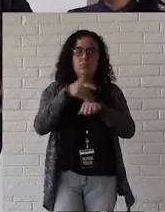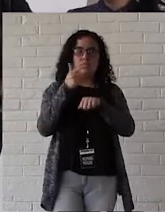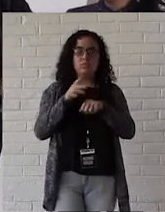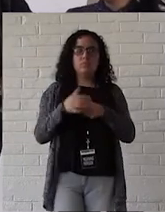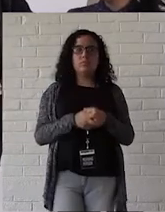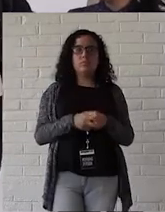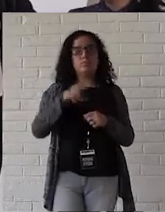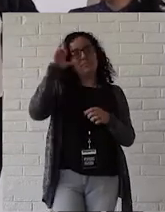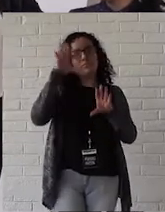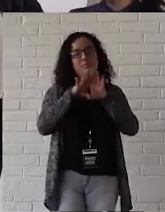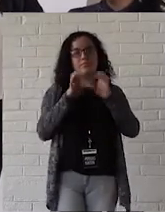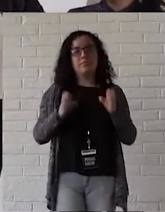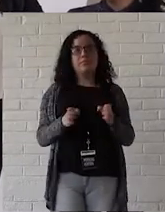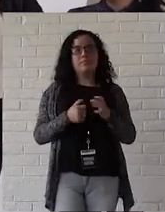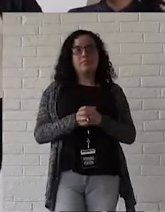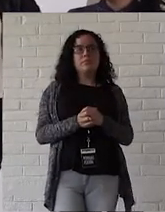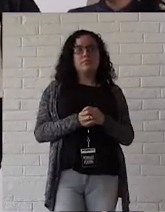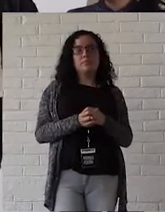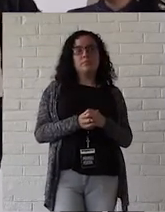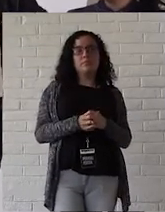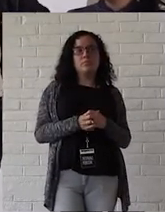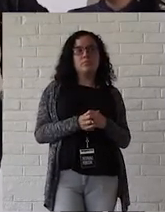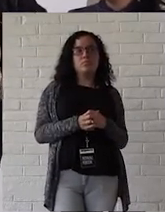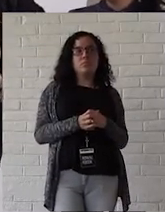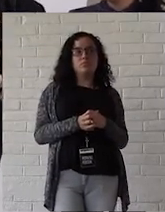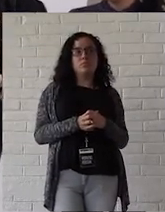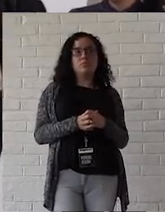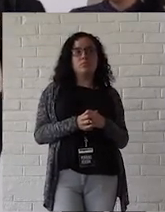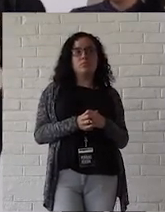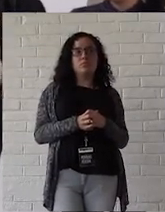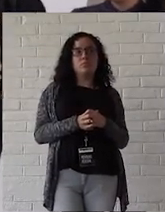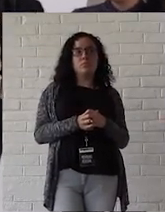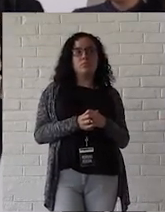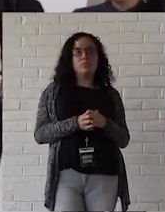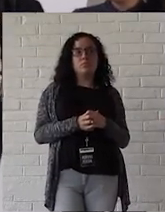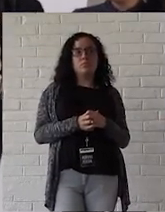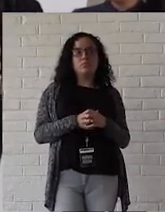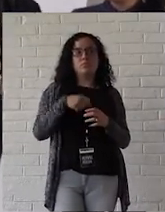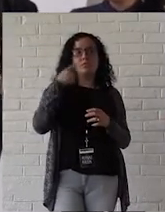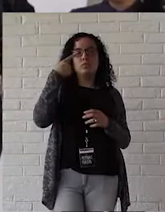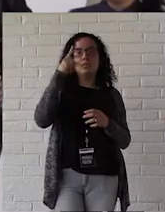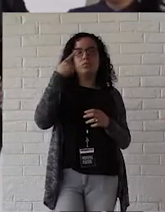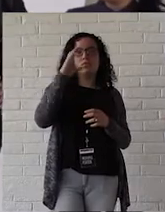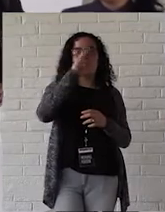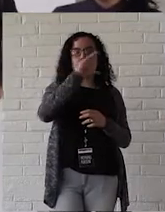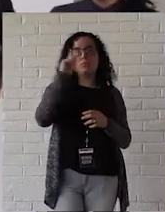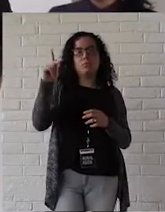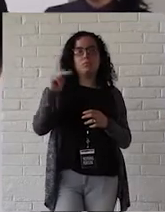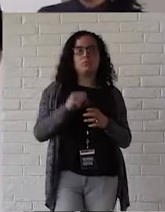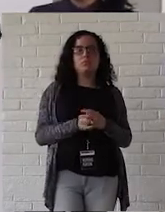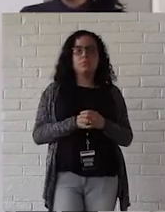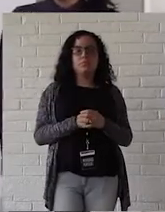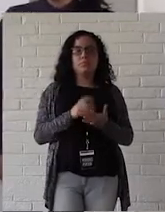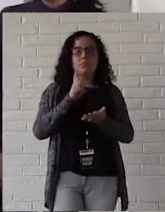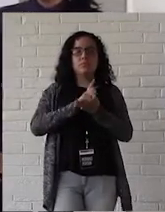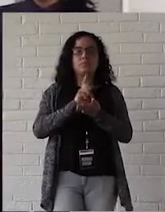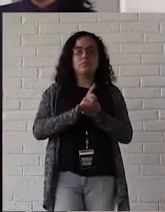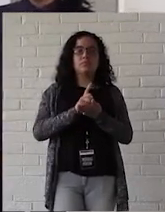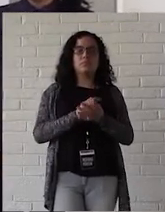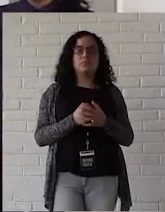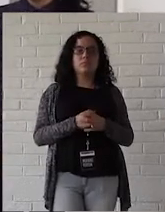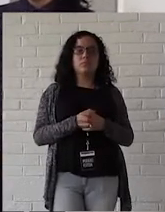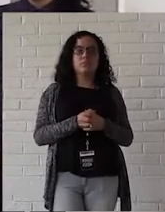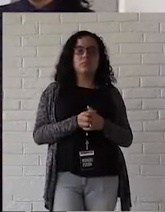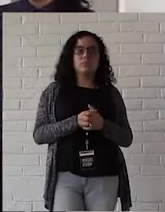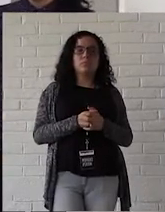¿cómo estás? Muy bien. Tú, vamos a pensar en tu código postal, puede ser. Agarra un número de